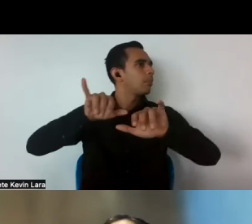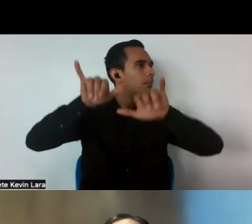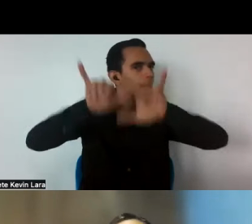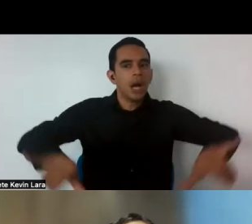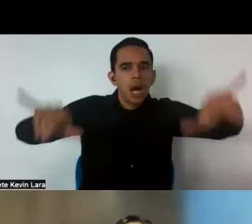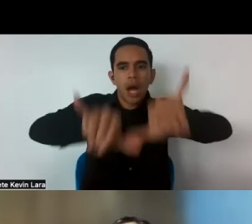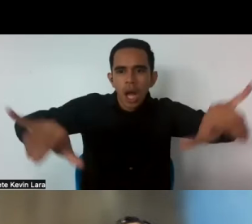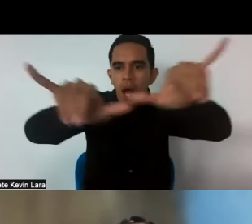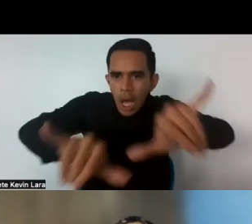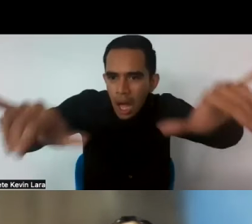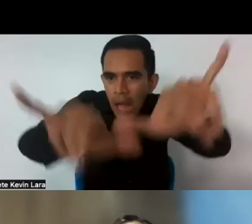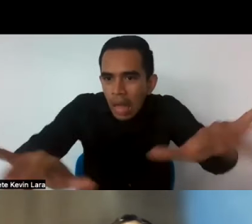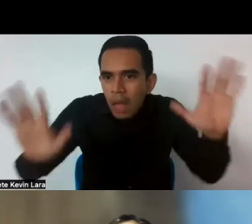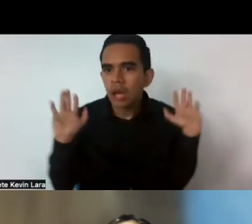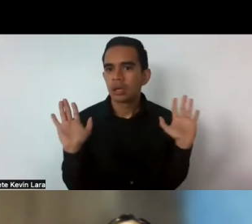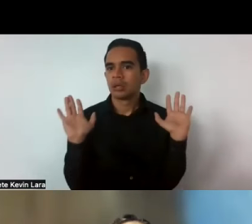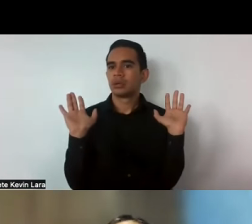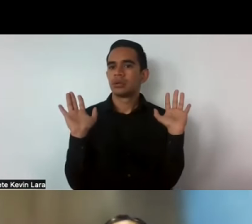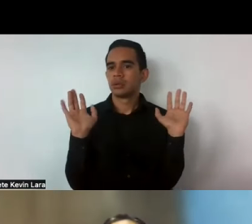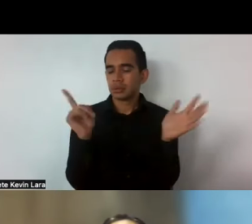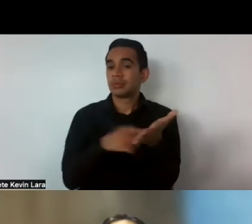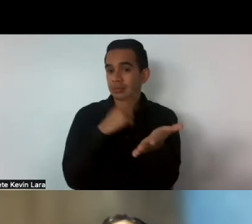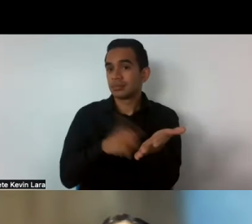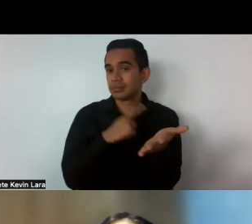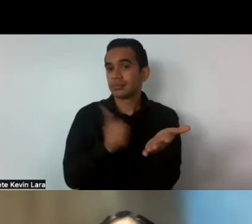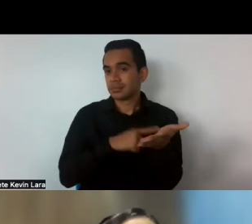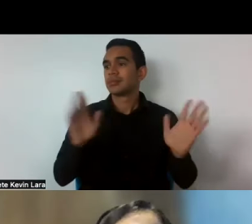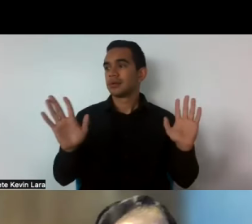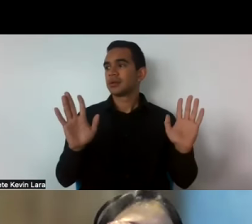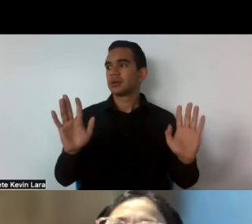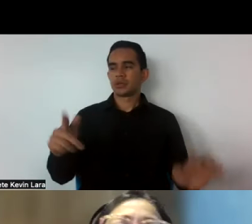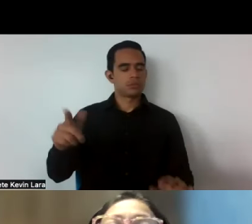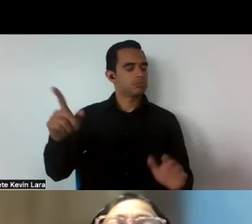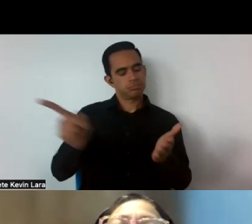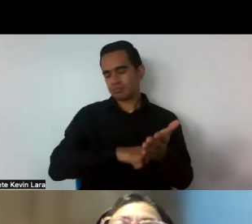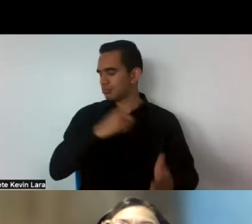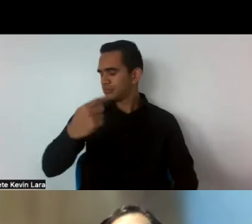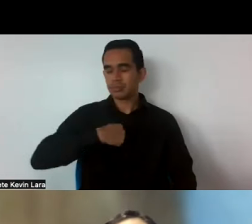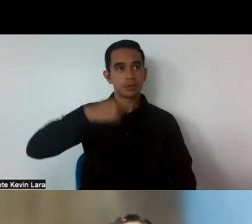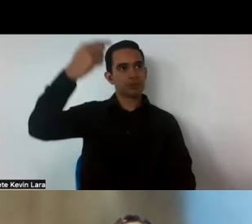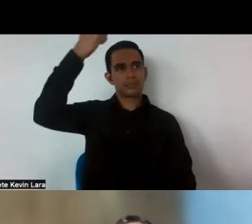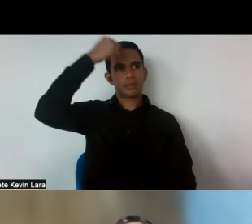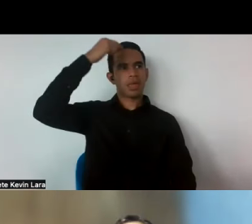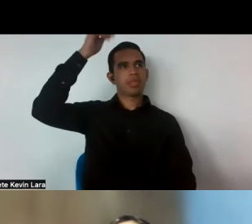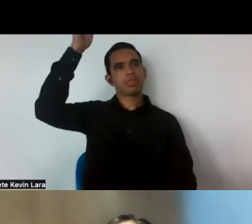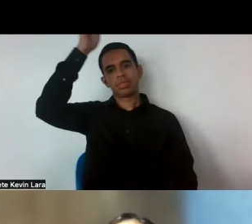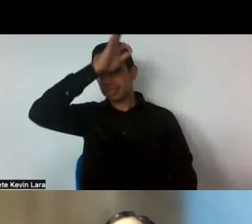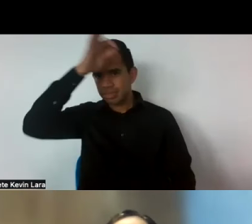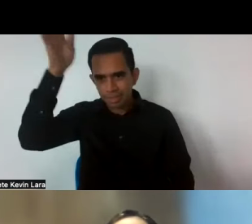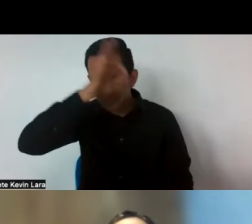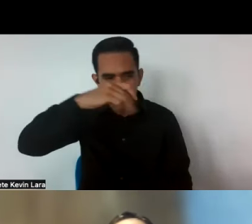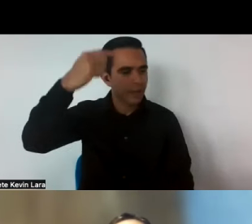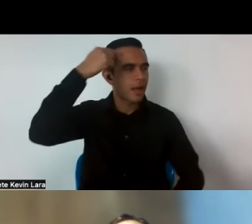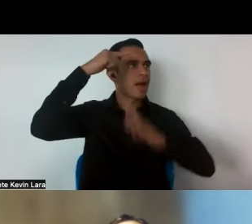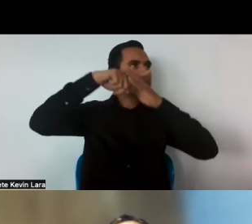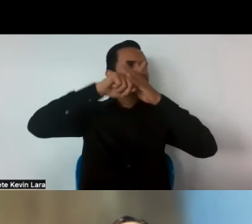la vida la estamos enfrentando de piloto automático y no soy consciente. Es más, voy a poner un ejemplo básico. Cada vez